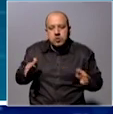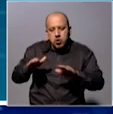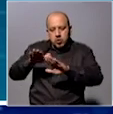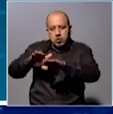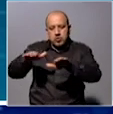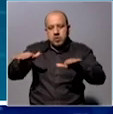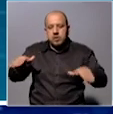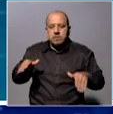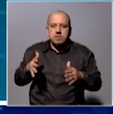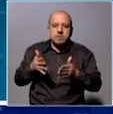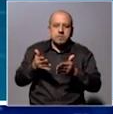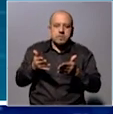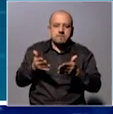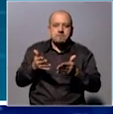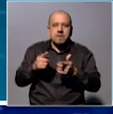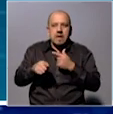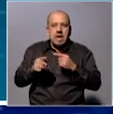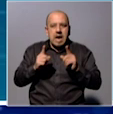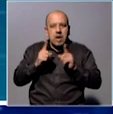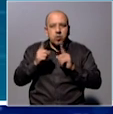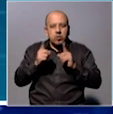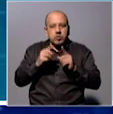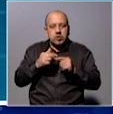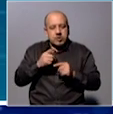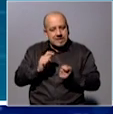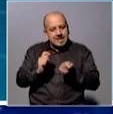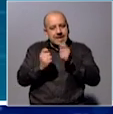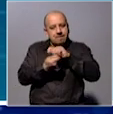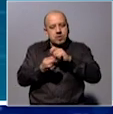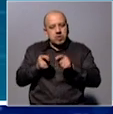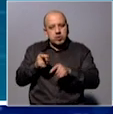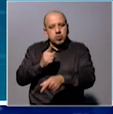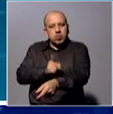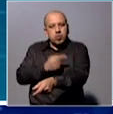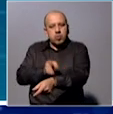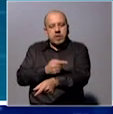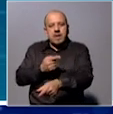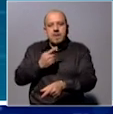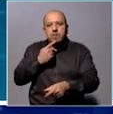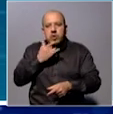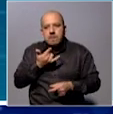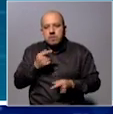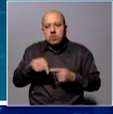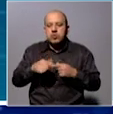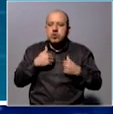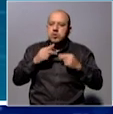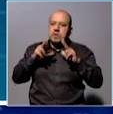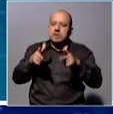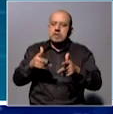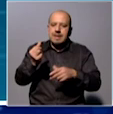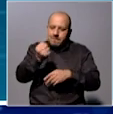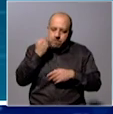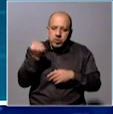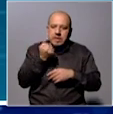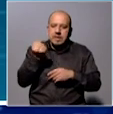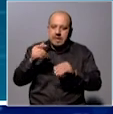tener algunos cambios en sus hábitos. De hecho, en esa primera etapa yo decía que era muy